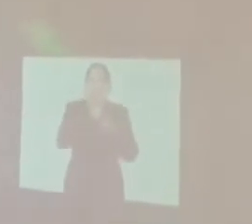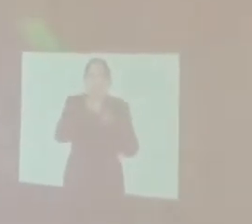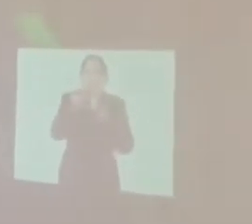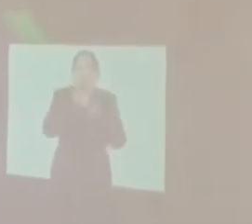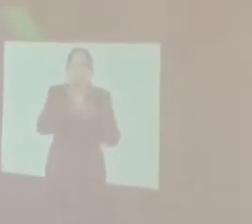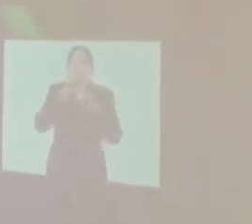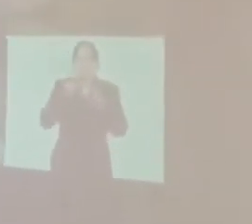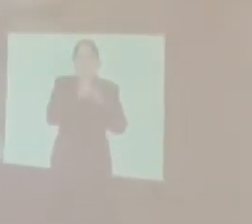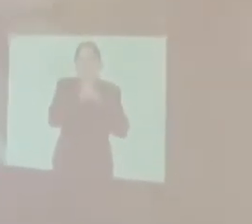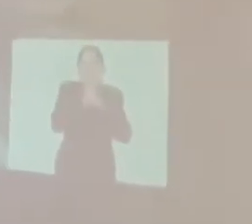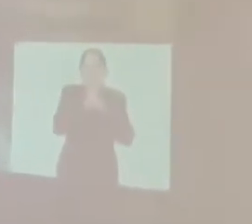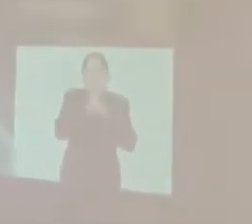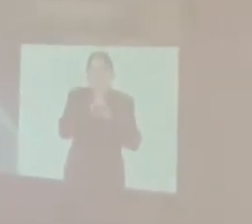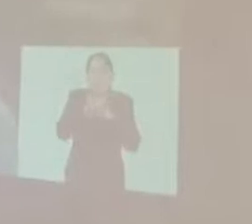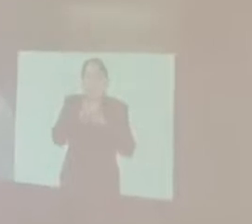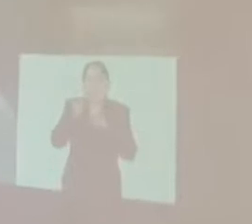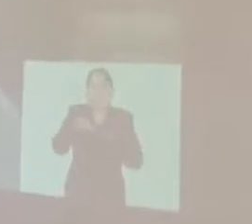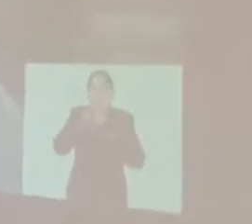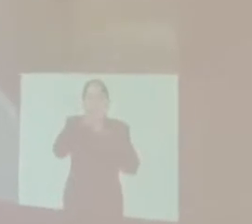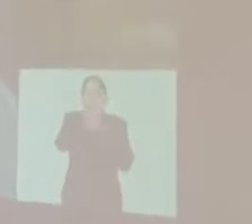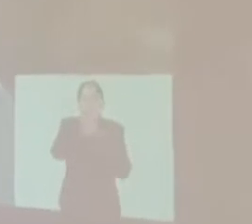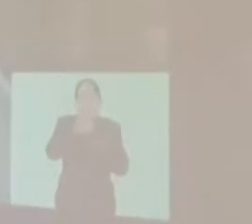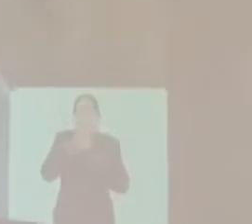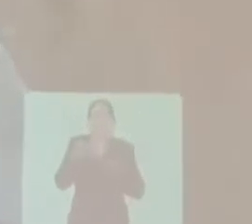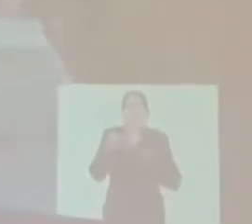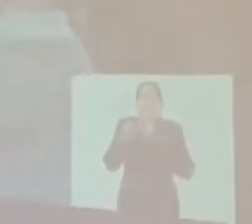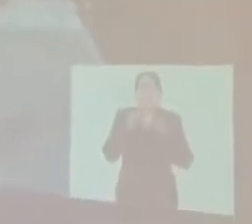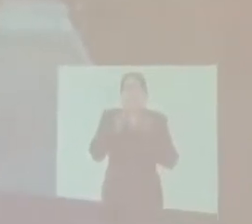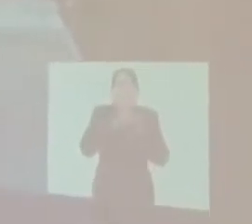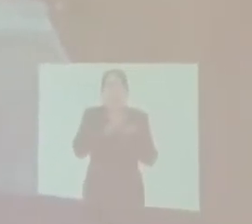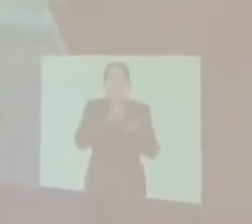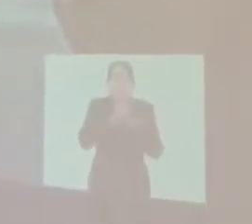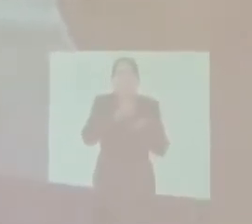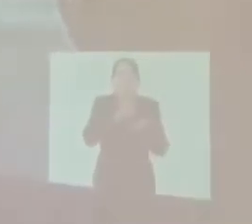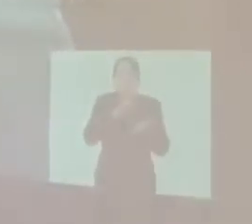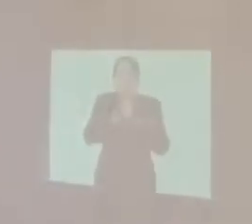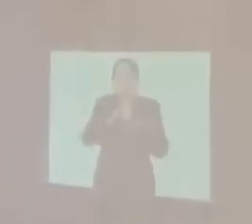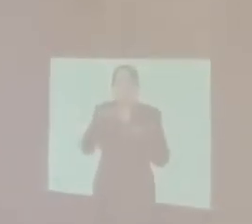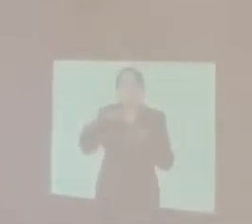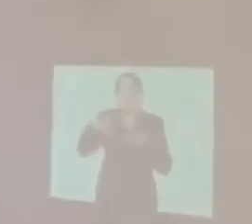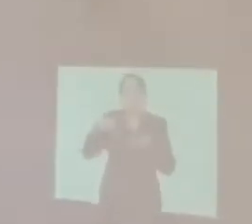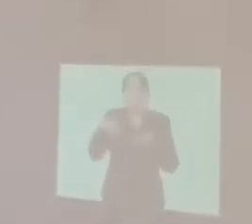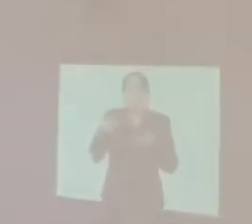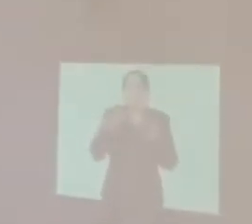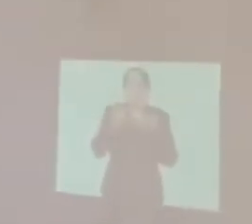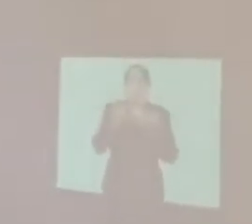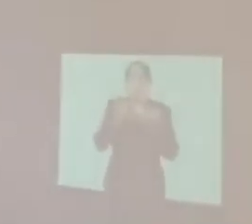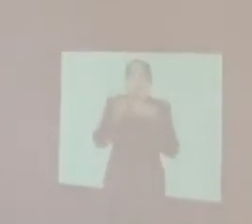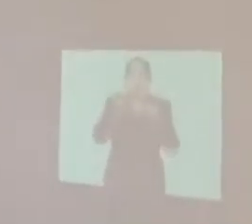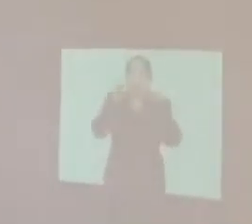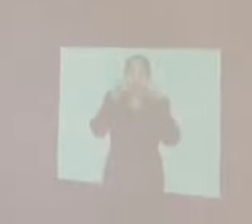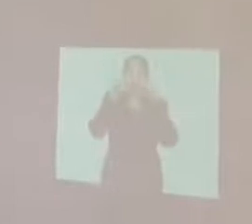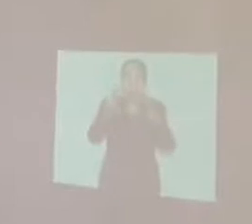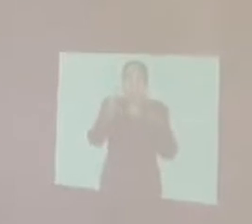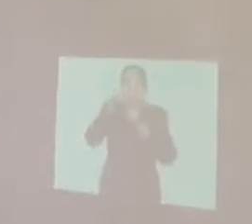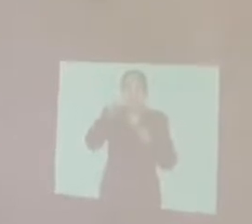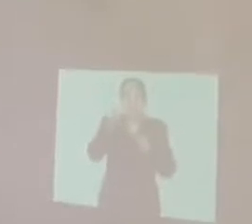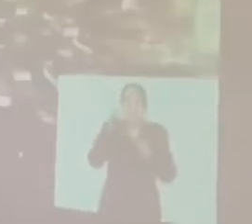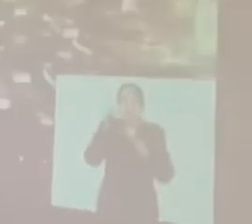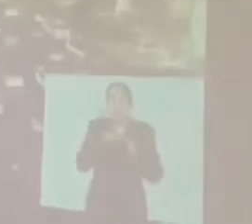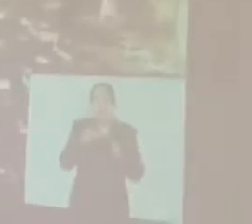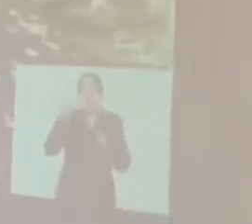están muy atentos a lo que ha hecho Claudia Sheinbaum en la Ciudad de México. Pues esto